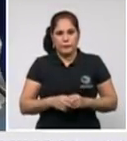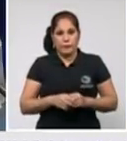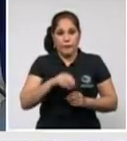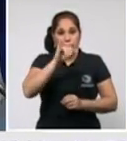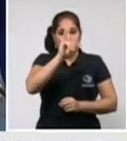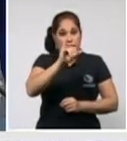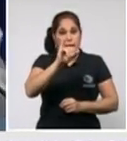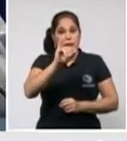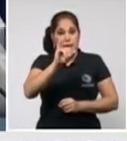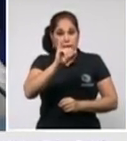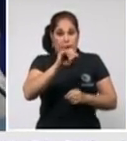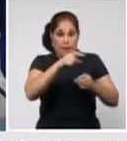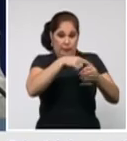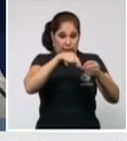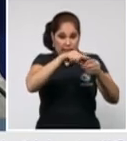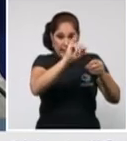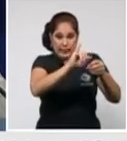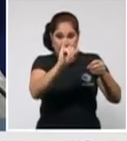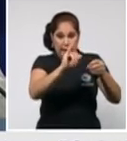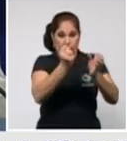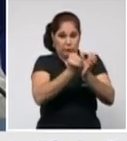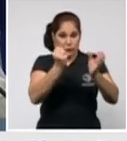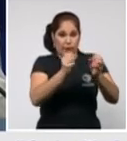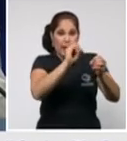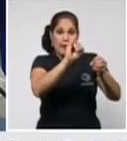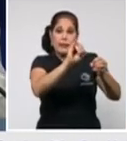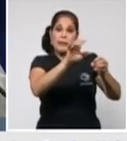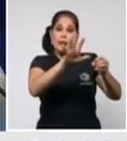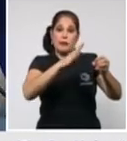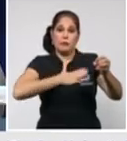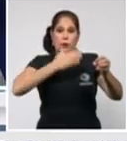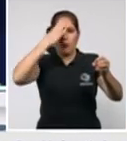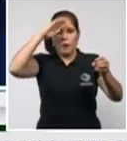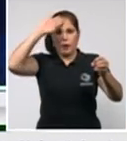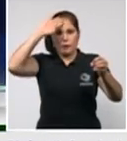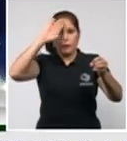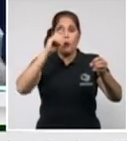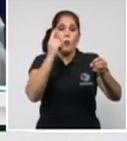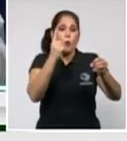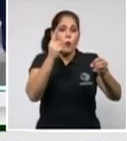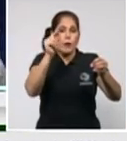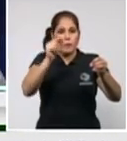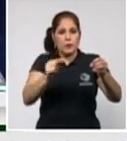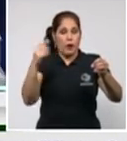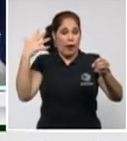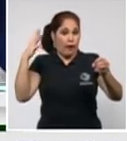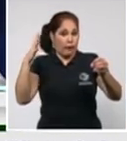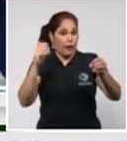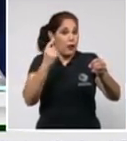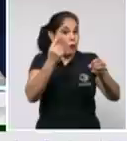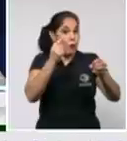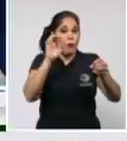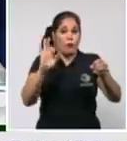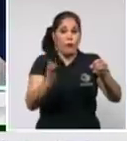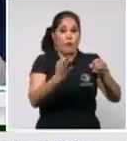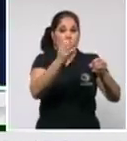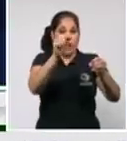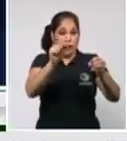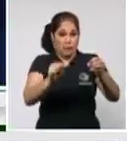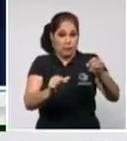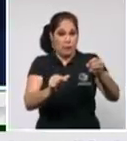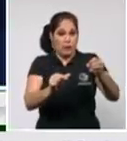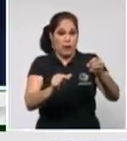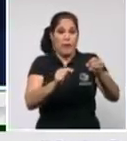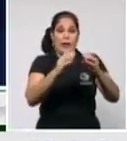65 de los 66 casos diagnosticados son cubanos. Hay un extranjero, un francés, que es